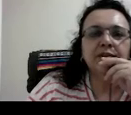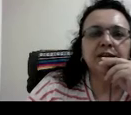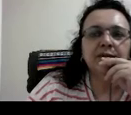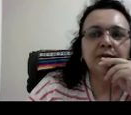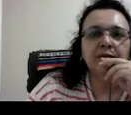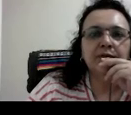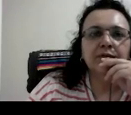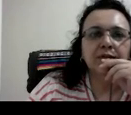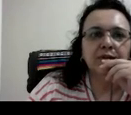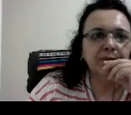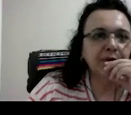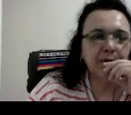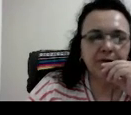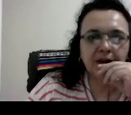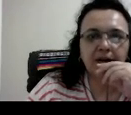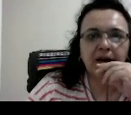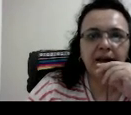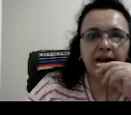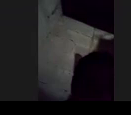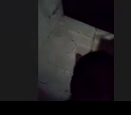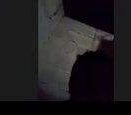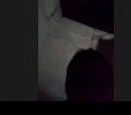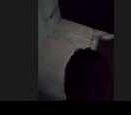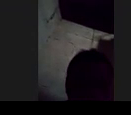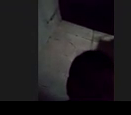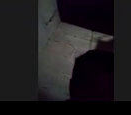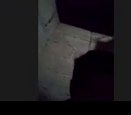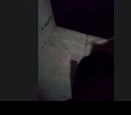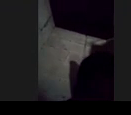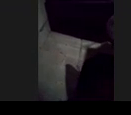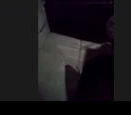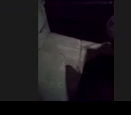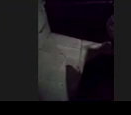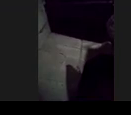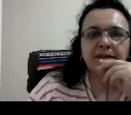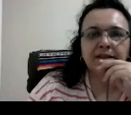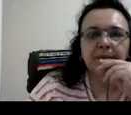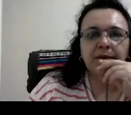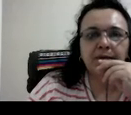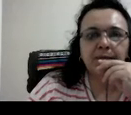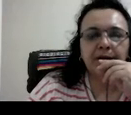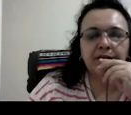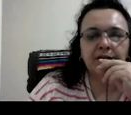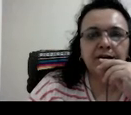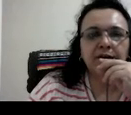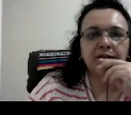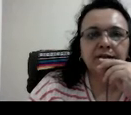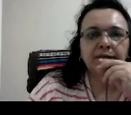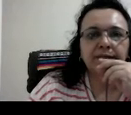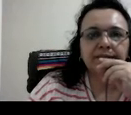es positivo, no podemos usar. ¿Sí? Pero sí se puede ocupar so.